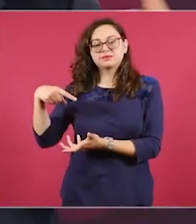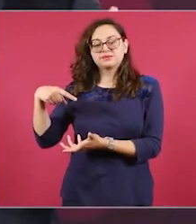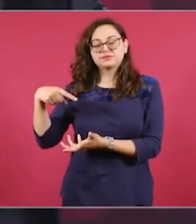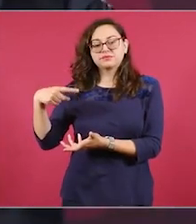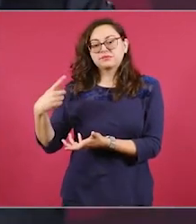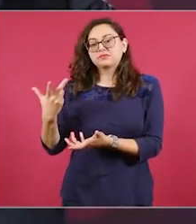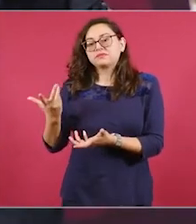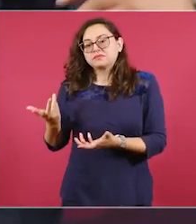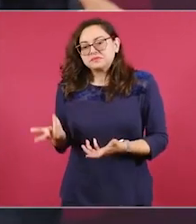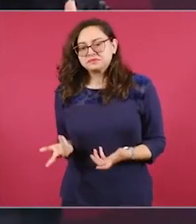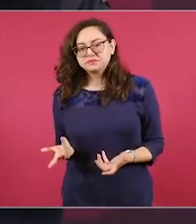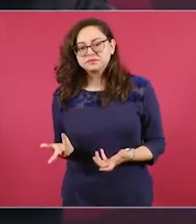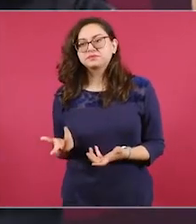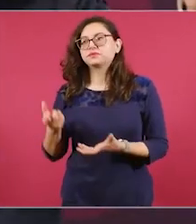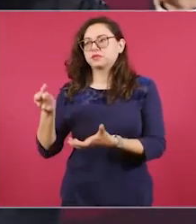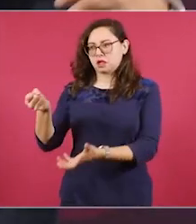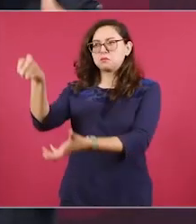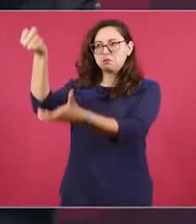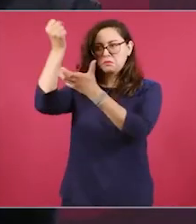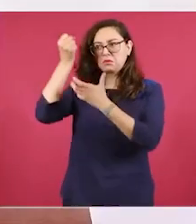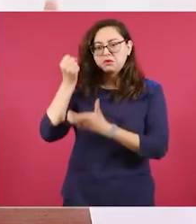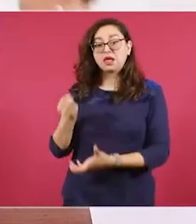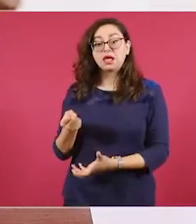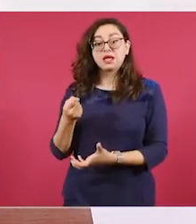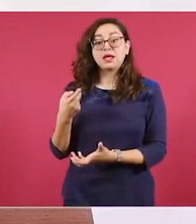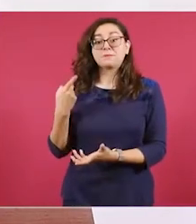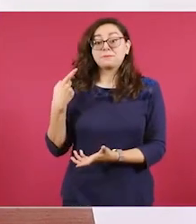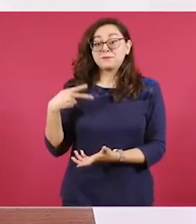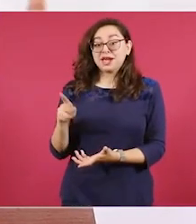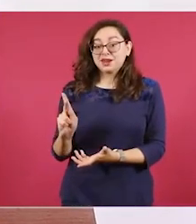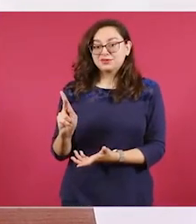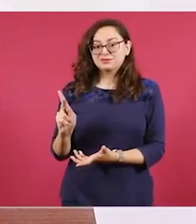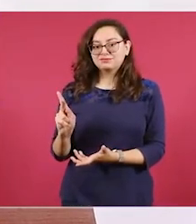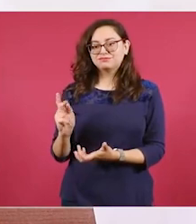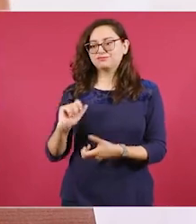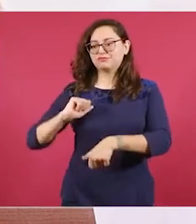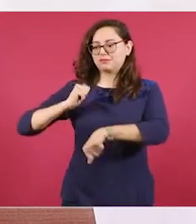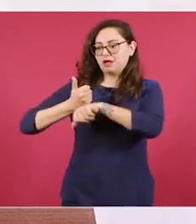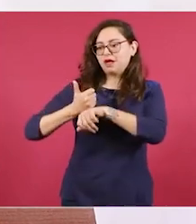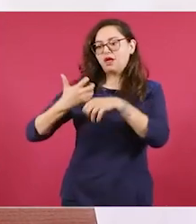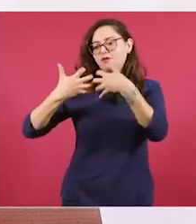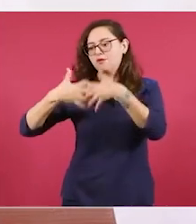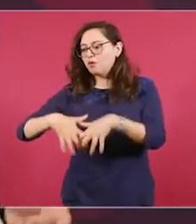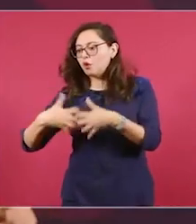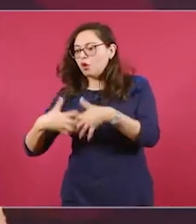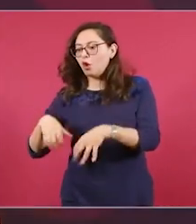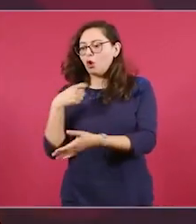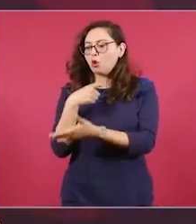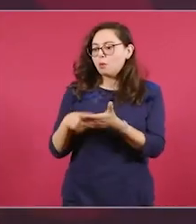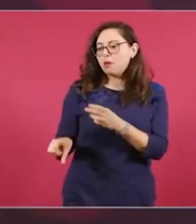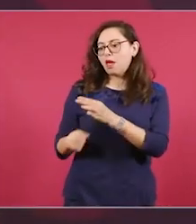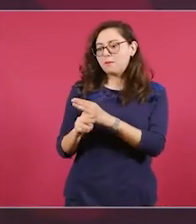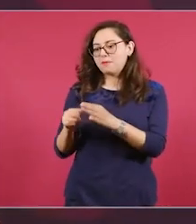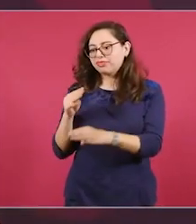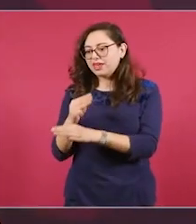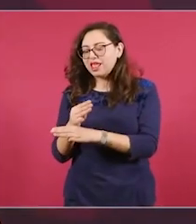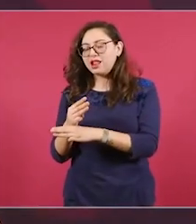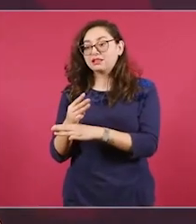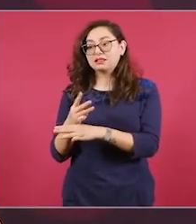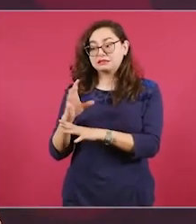implica adquisición de insumos, no todo va de manera